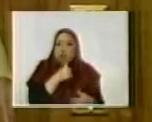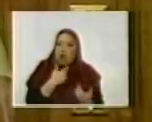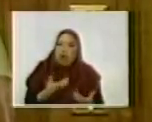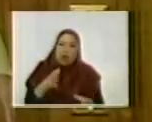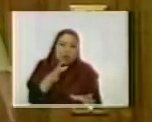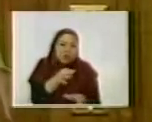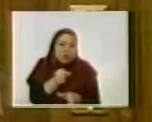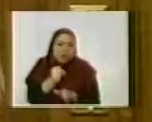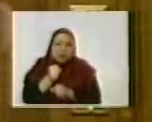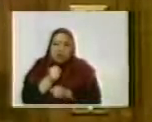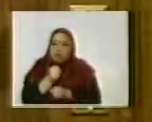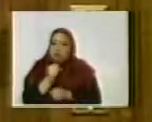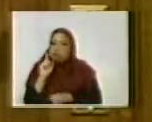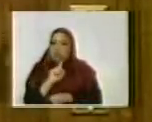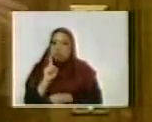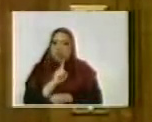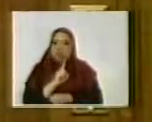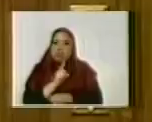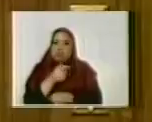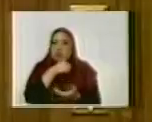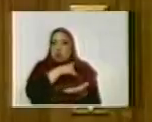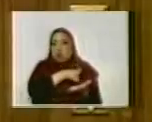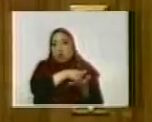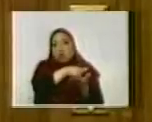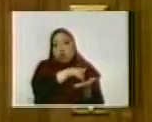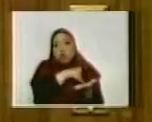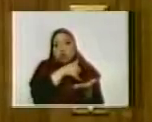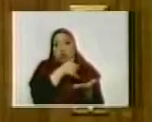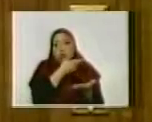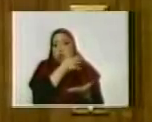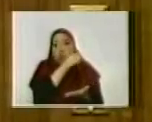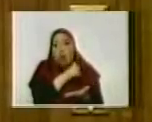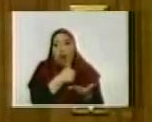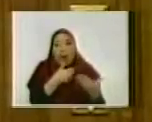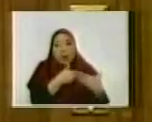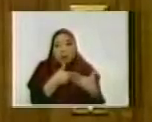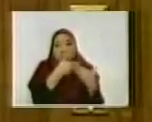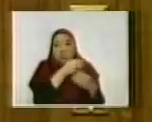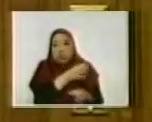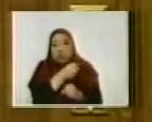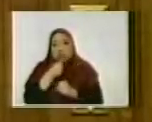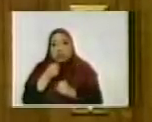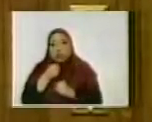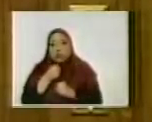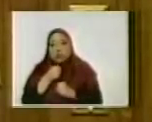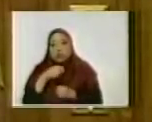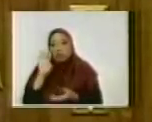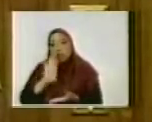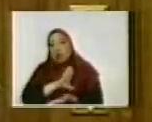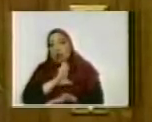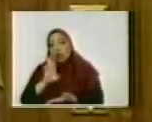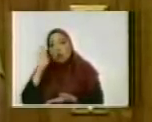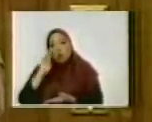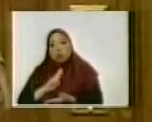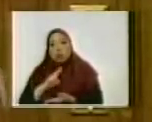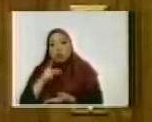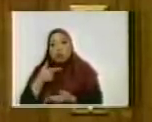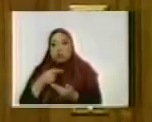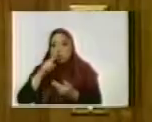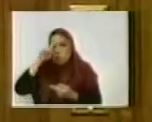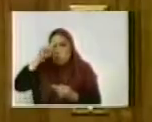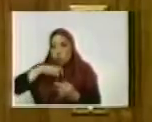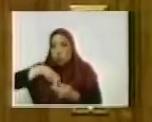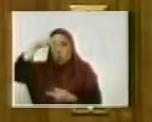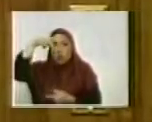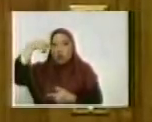estar en Washington y en Nueva York. Ya la cantata venezolana lo dijo, el norte